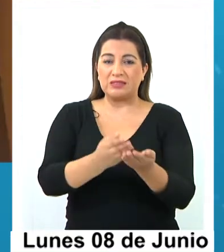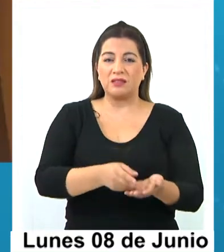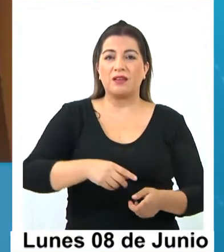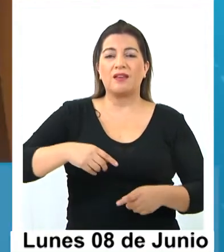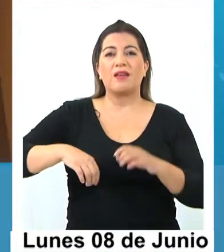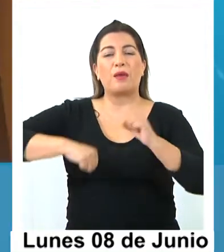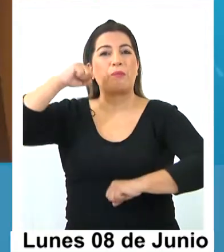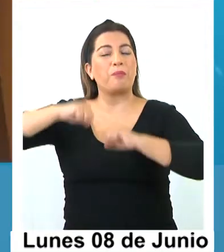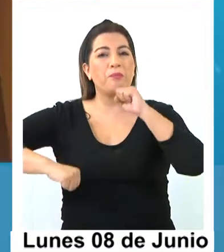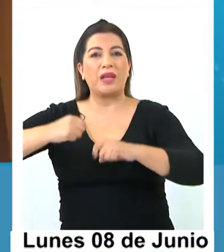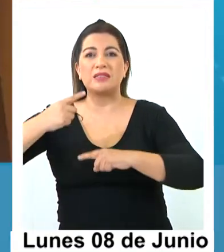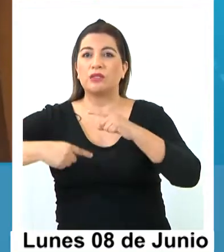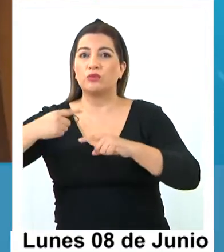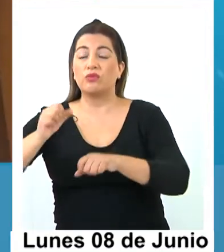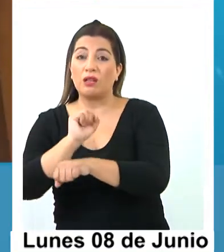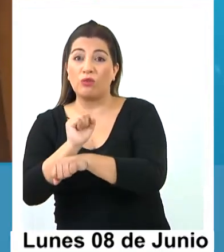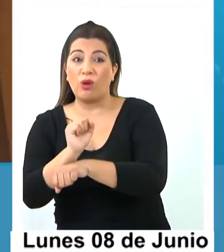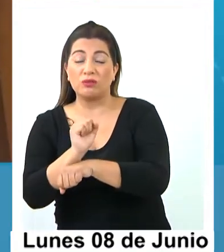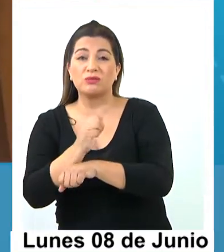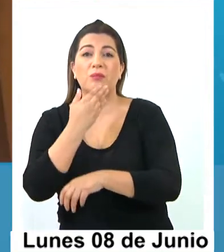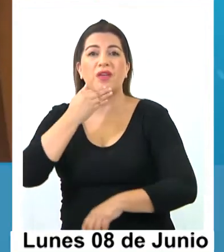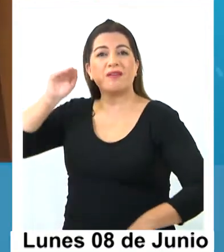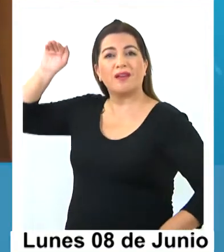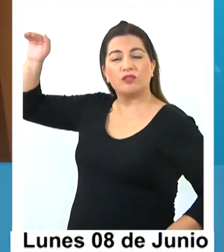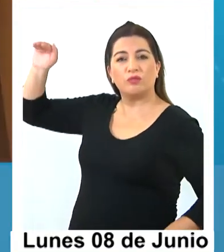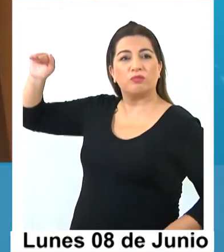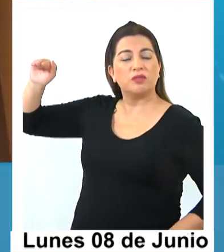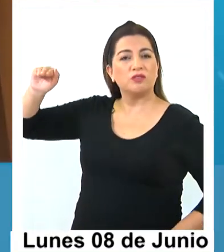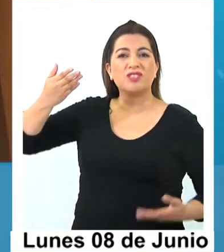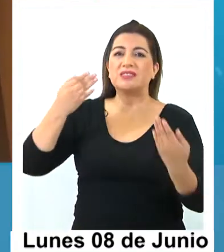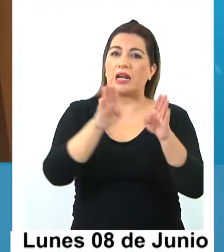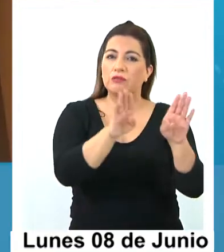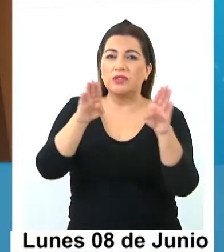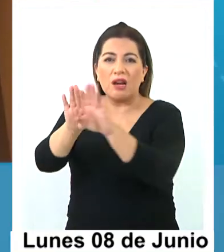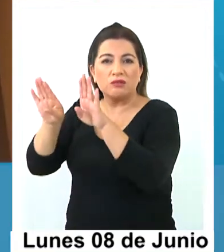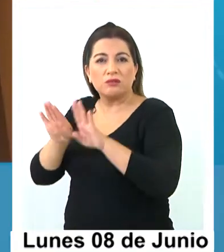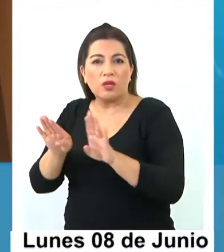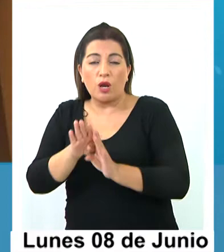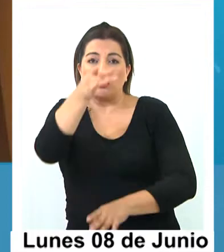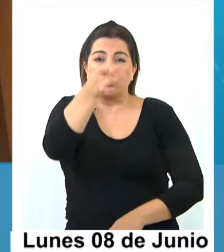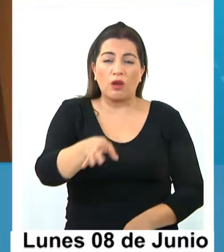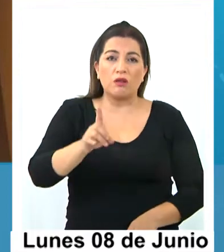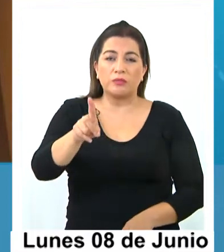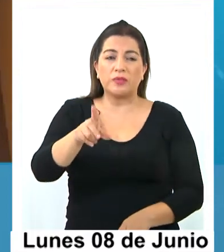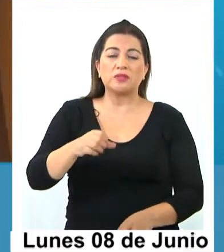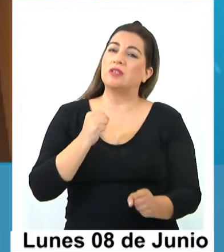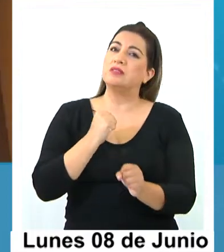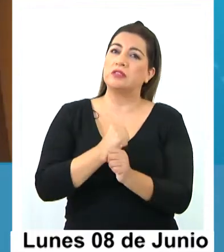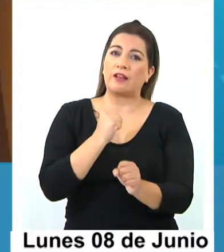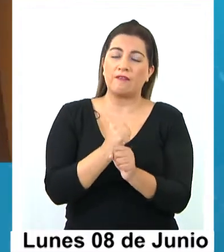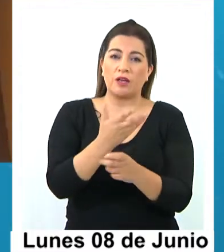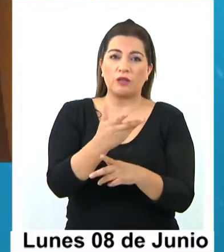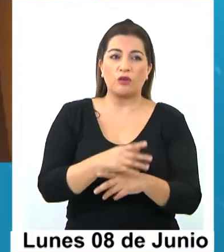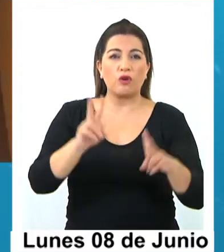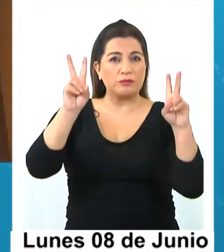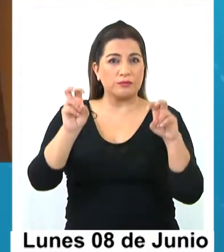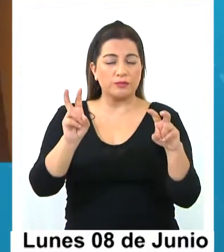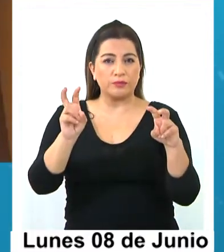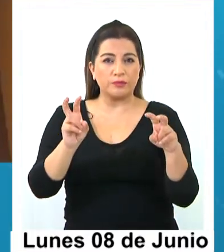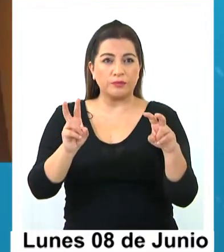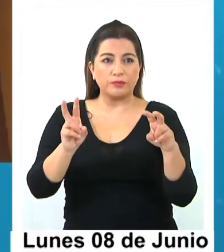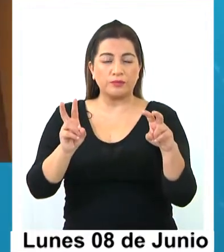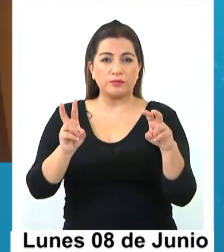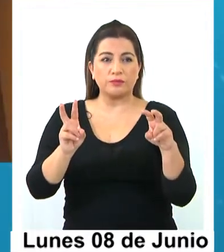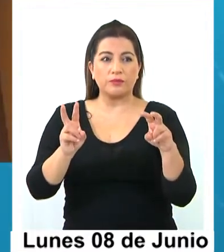barrio industrial y parque empresarial Alto Hospicio, solo dejando las acciones asociadas a la